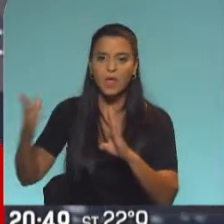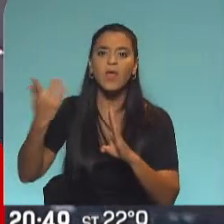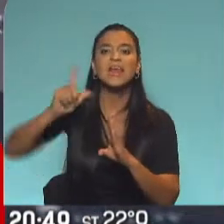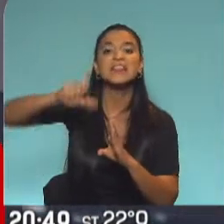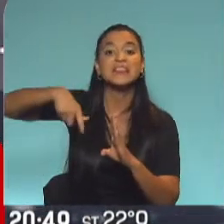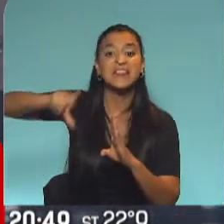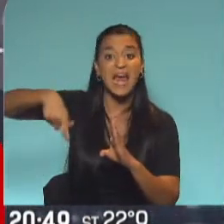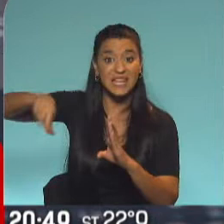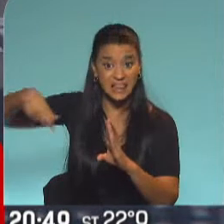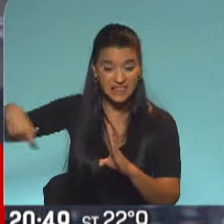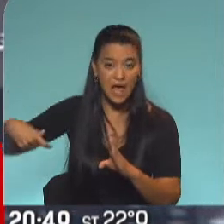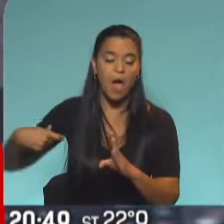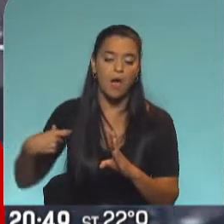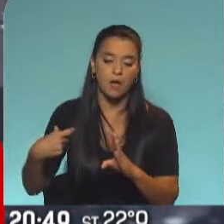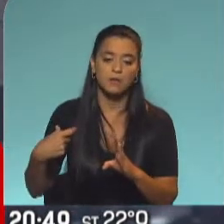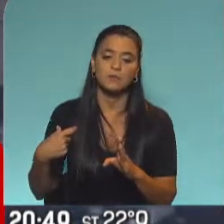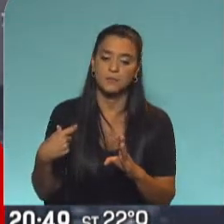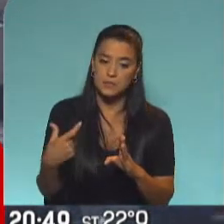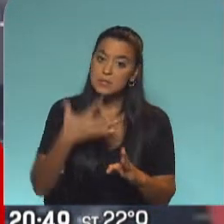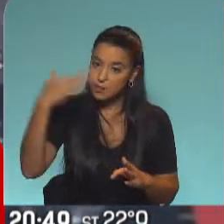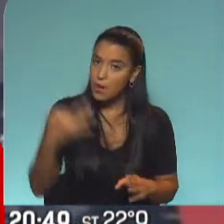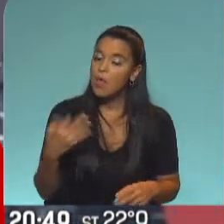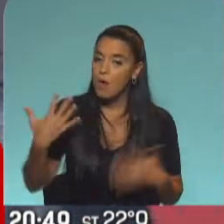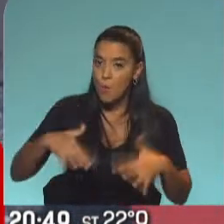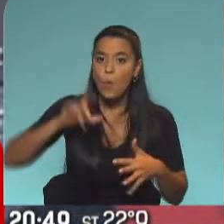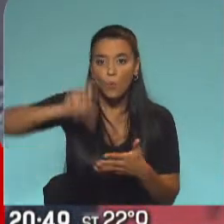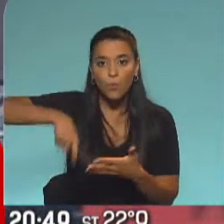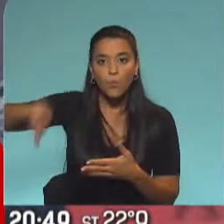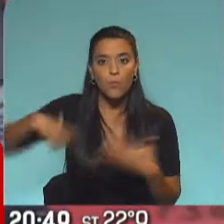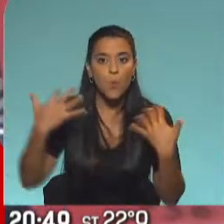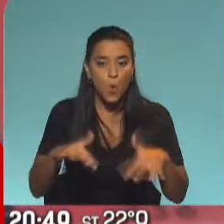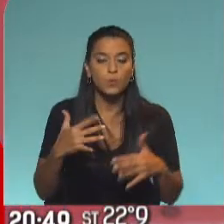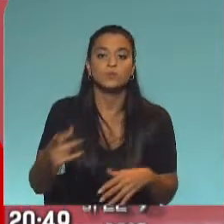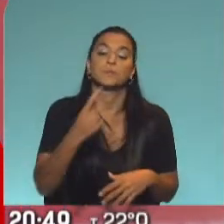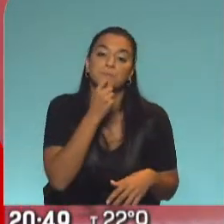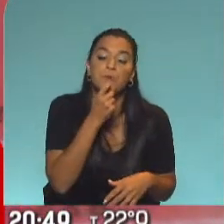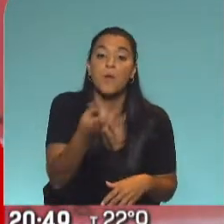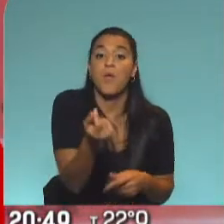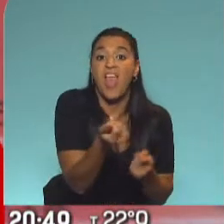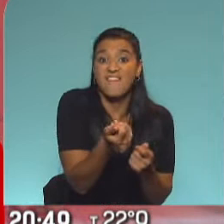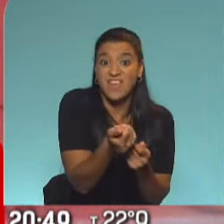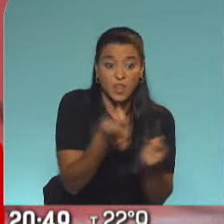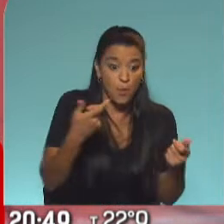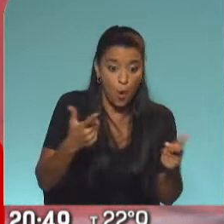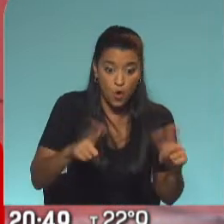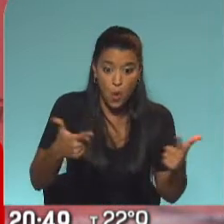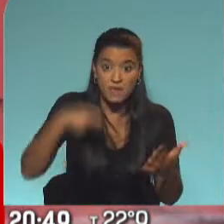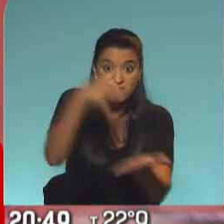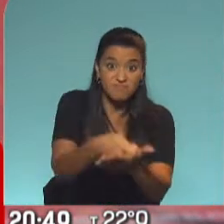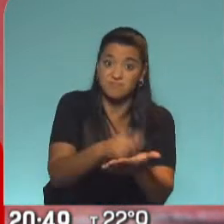las tarjetas de crédito fue realmente importante, ¿no? Claro, la gente, al no obtener el efectivo a mano para pagar,